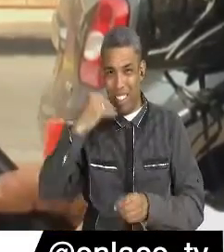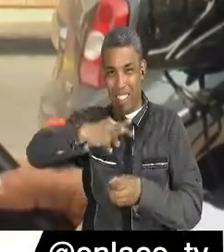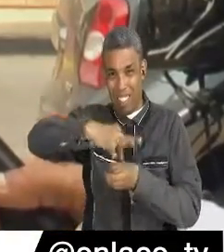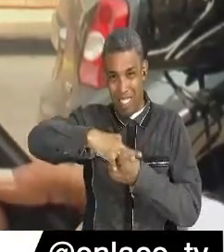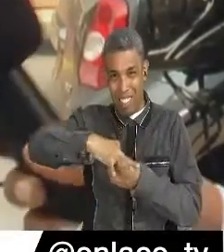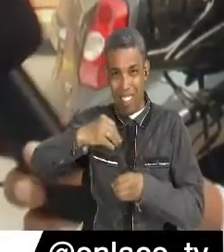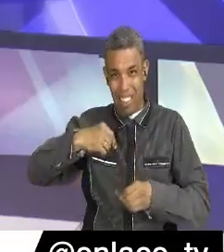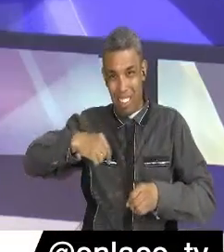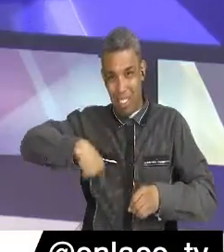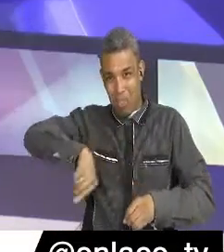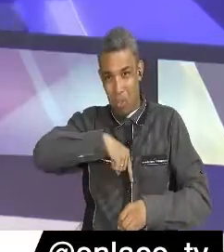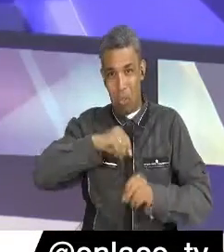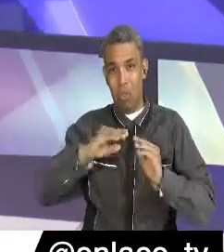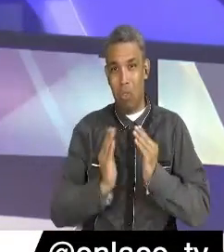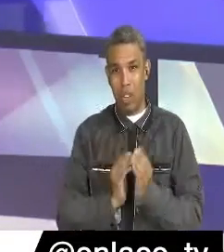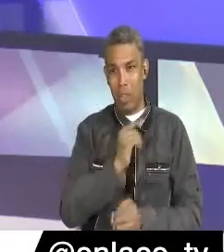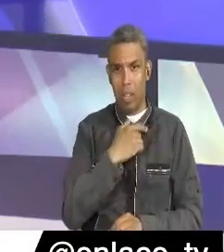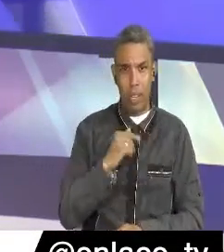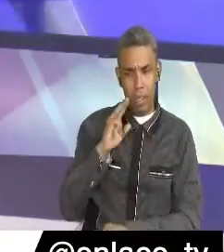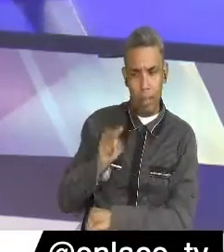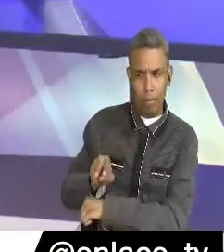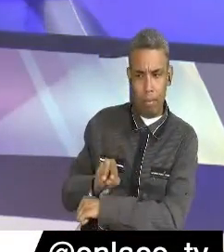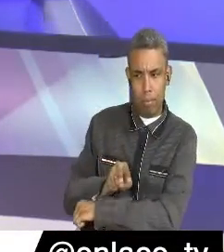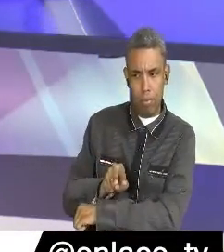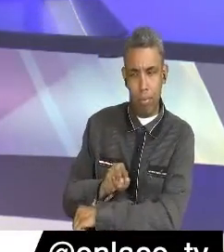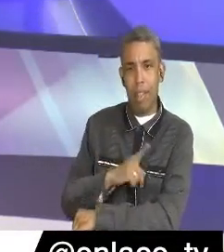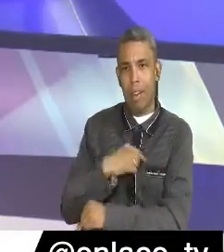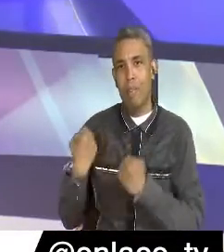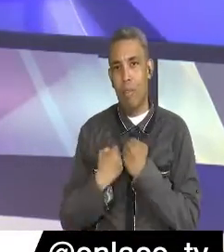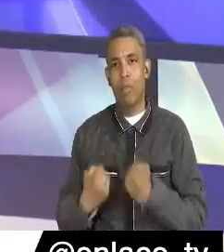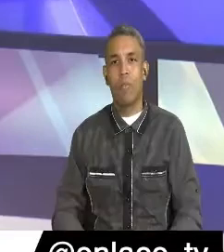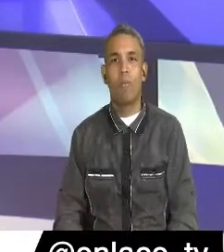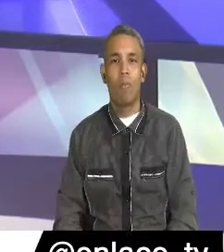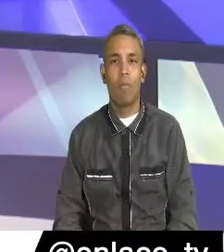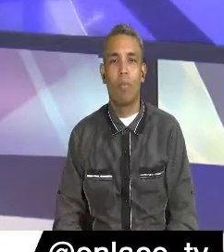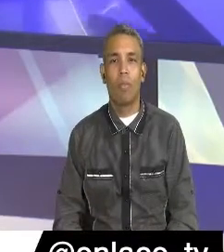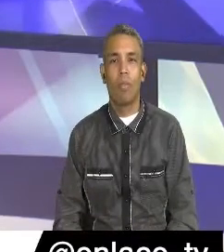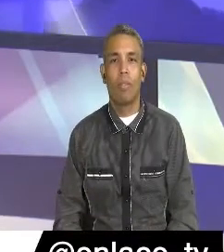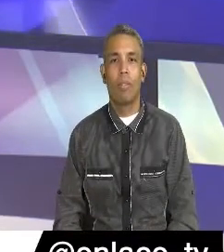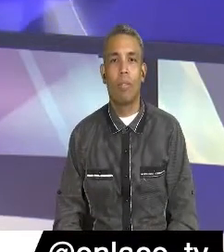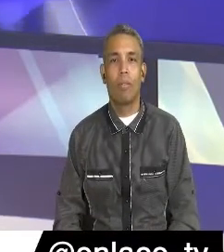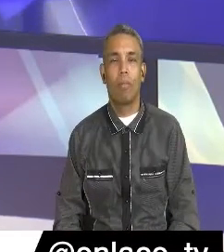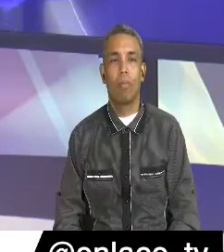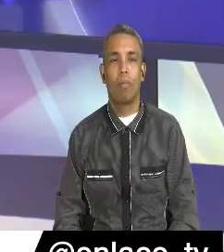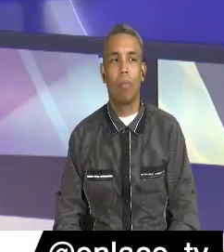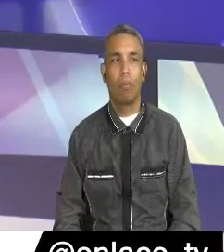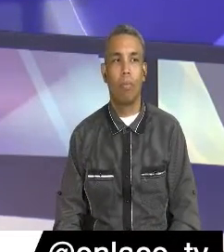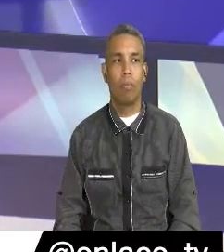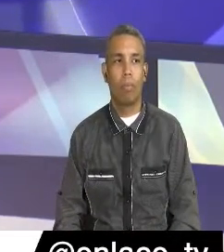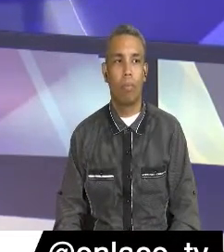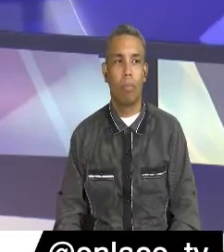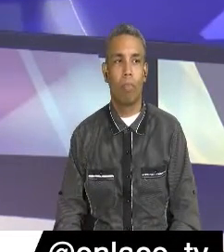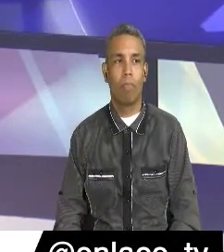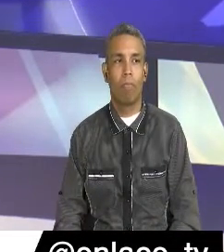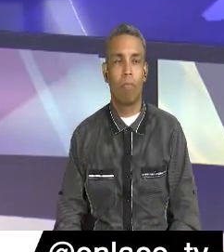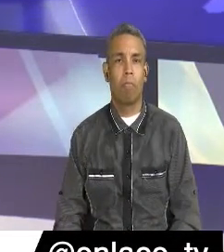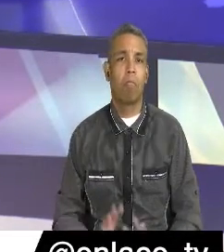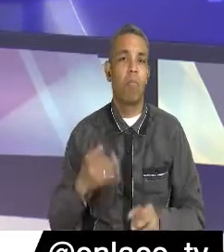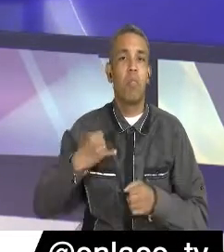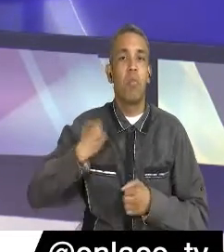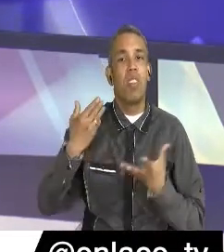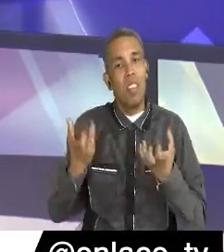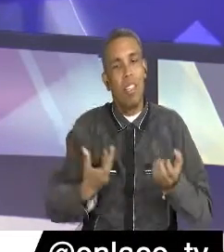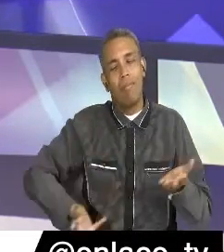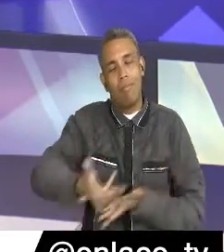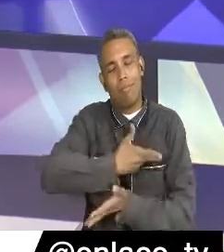nuestra institución. Y llegaron las polirrumbas a los planteles educativos de la ciudad. Con este espacio se busca que los jóvenes se diviertan